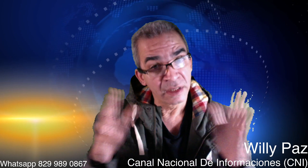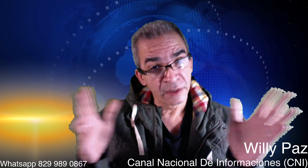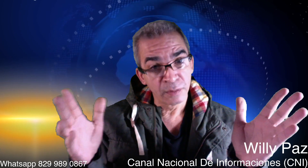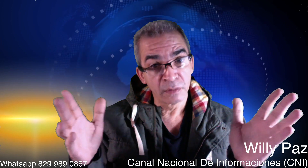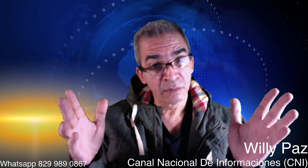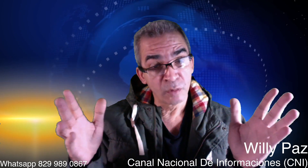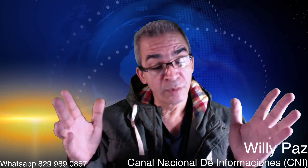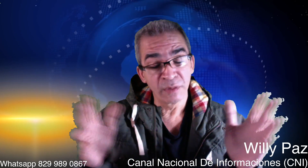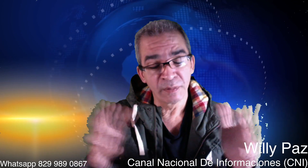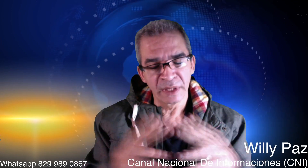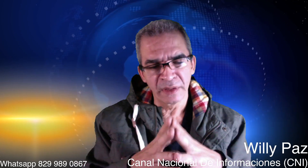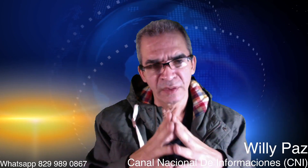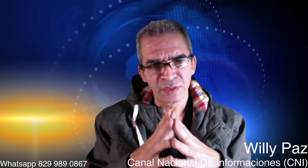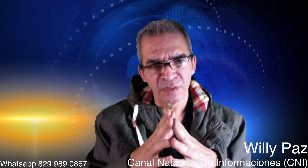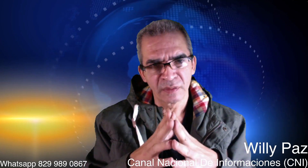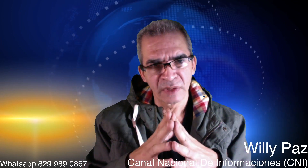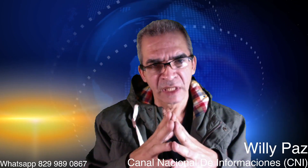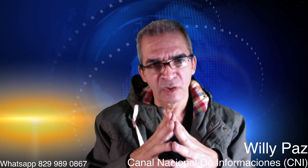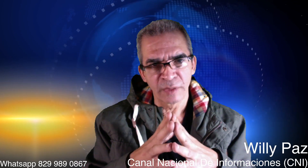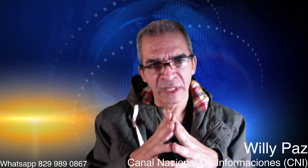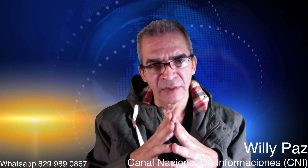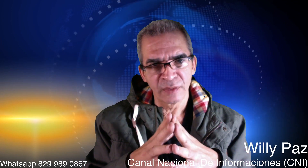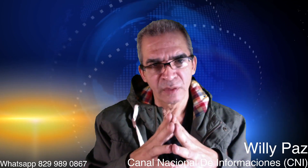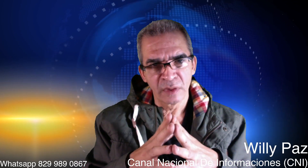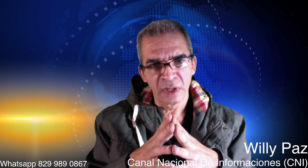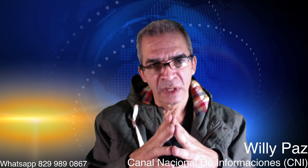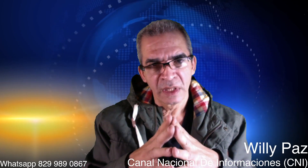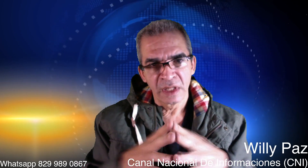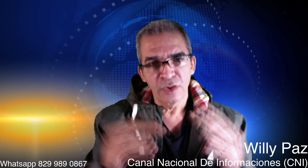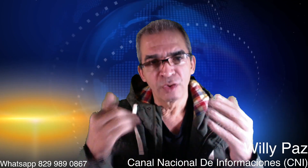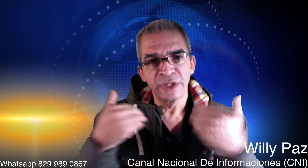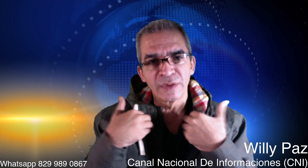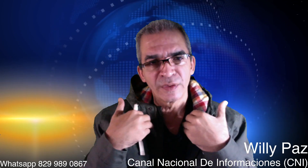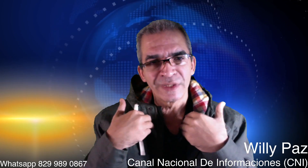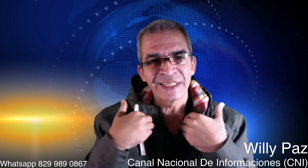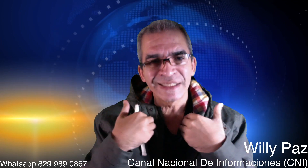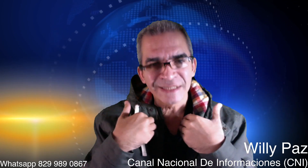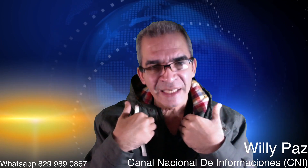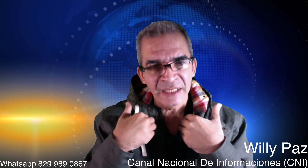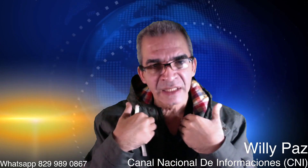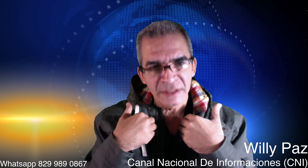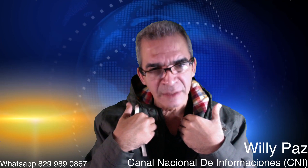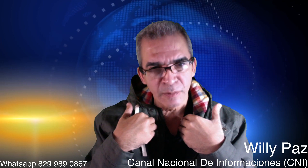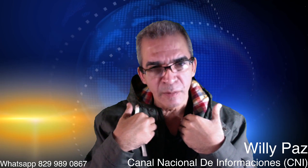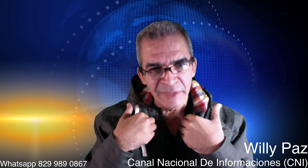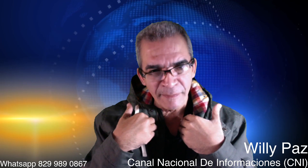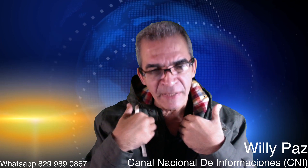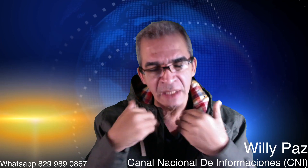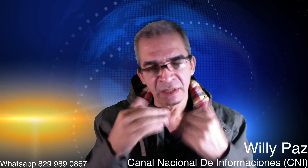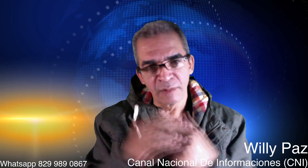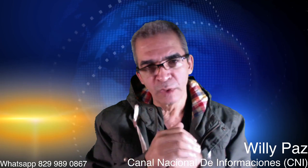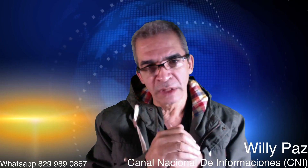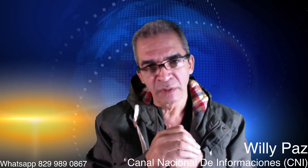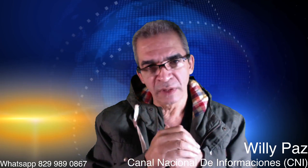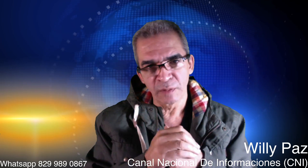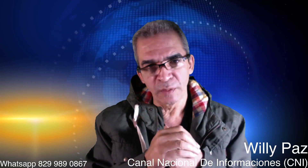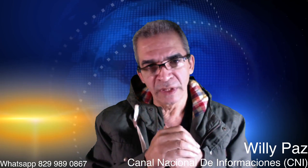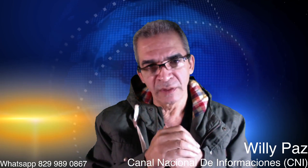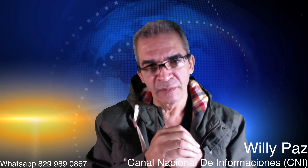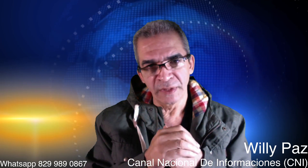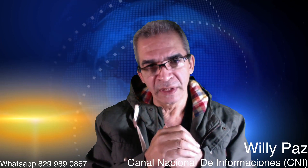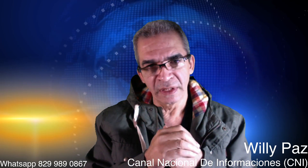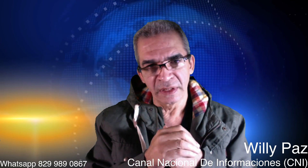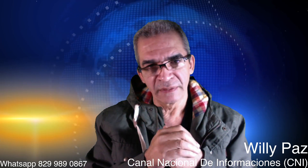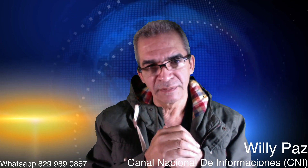que es un virus peligroso, que ha cobrado, yo digo, decenas de miles de muertos en